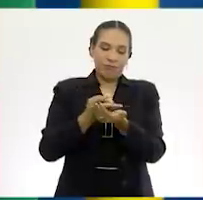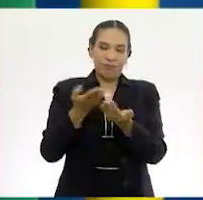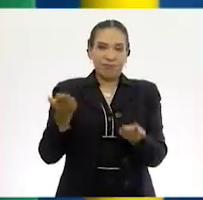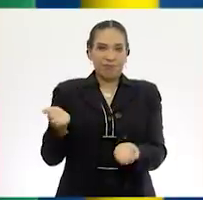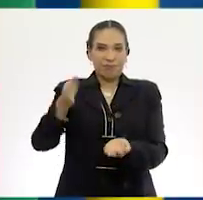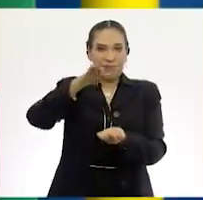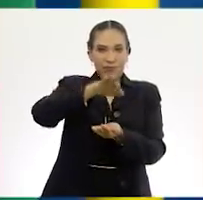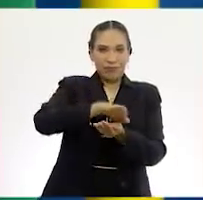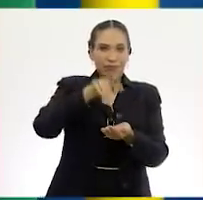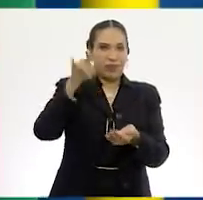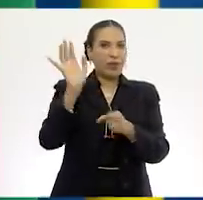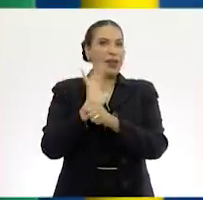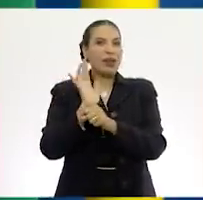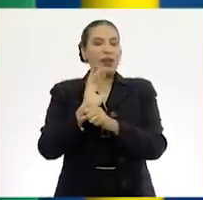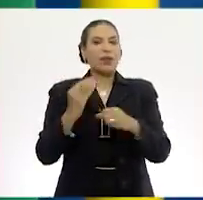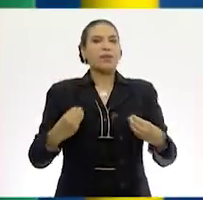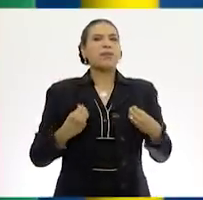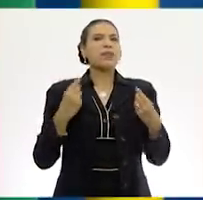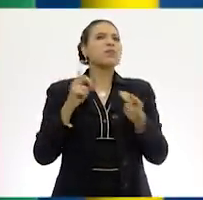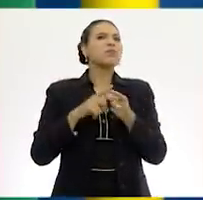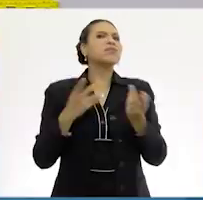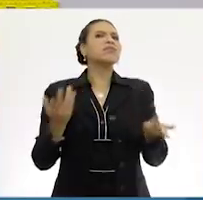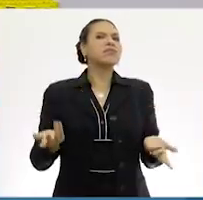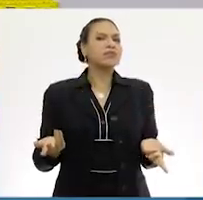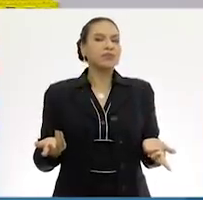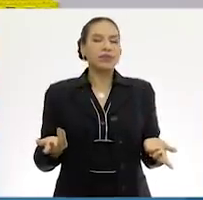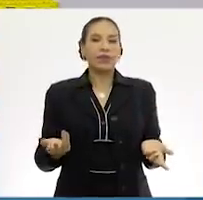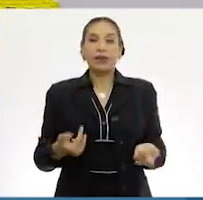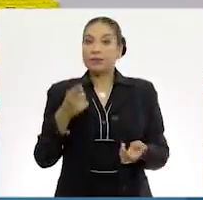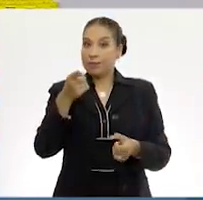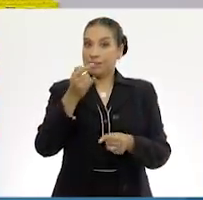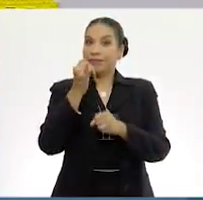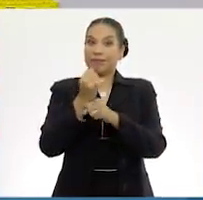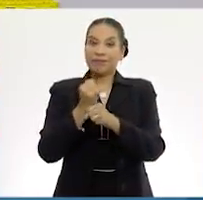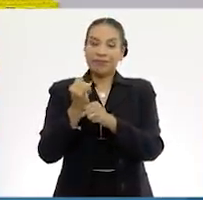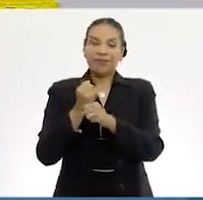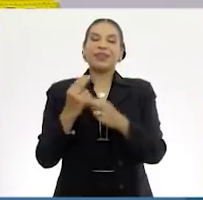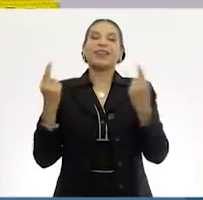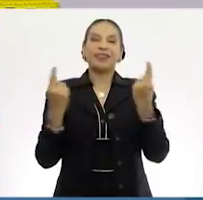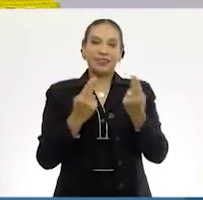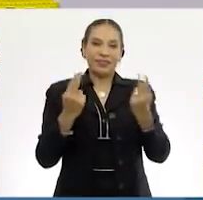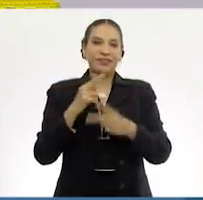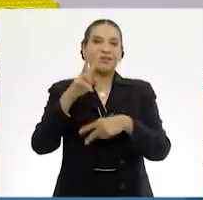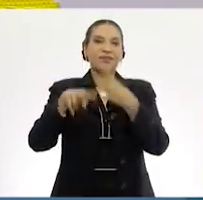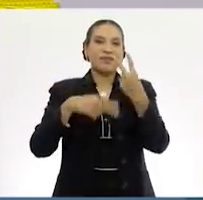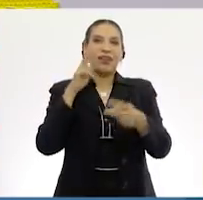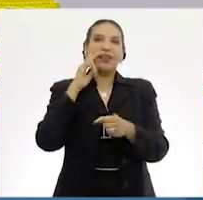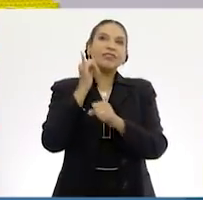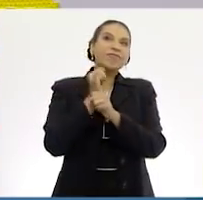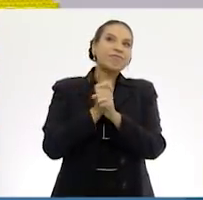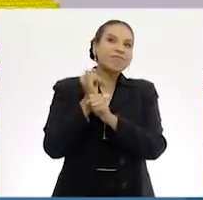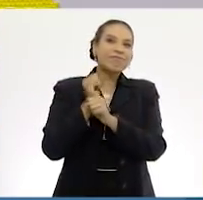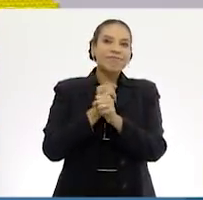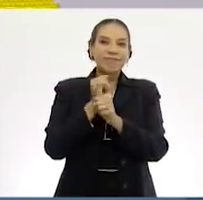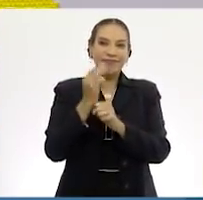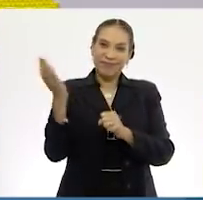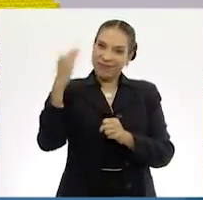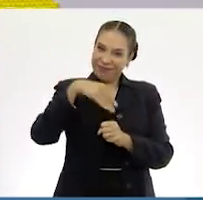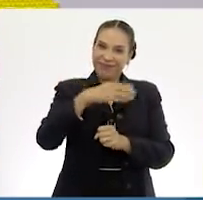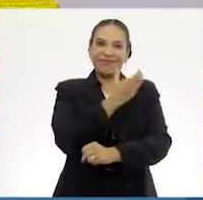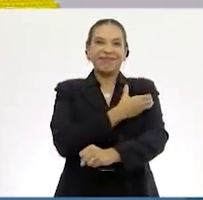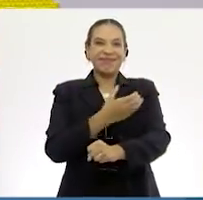en las películas. ¿Dónde viven entonces, profesor? Pues para averiguarlo necesitamos ir de exploradores. ¿Me